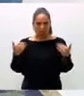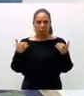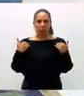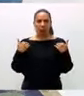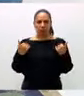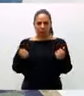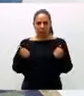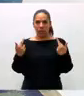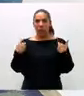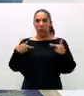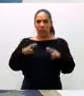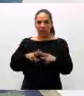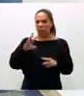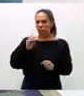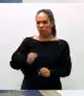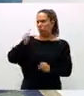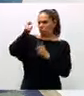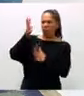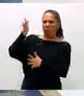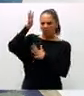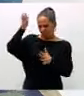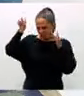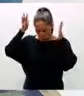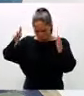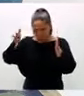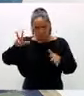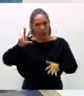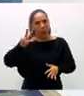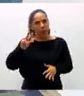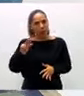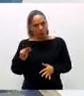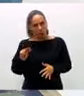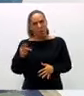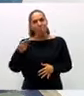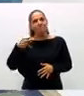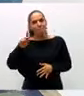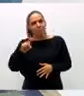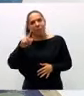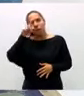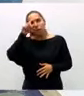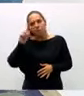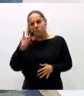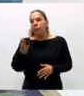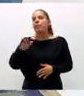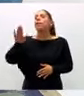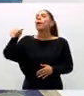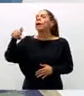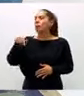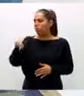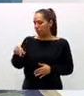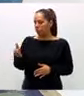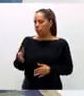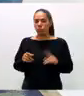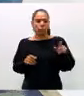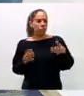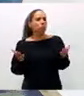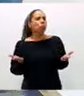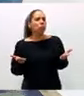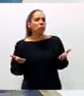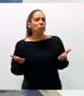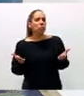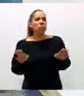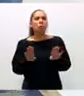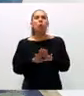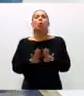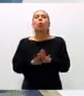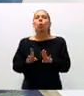sino simplemente intervenir de manera oportuna para la mejor distribución de los recursos. Y un tercer